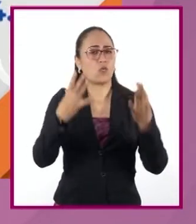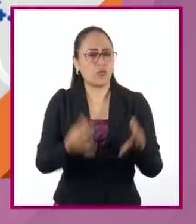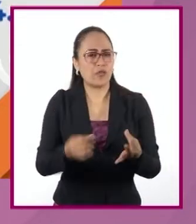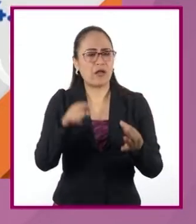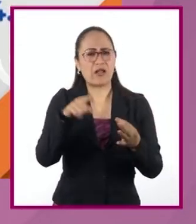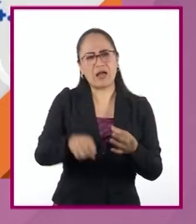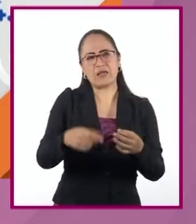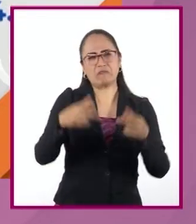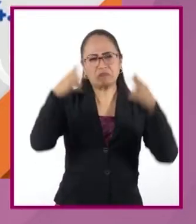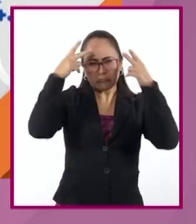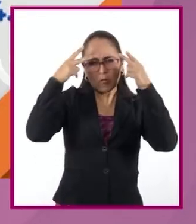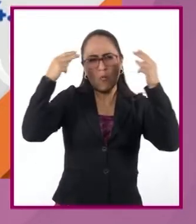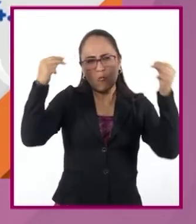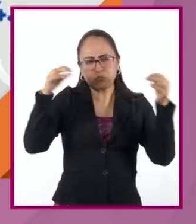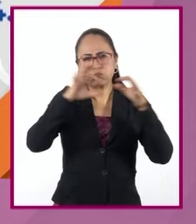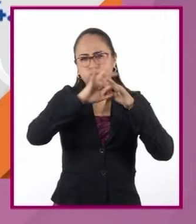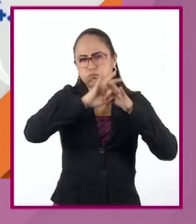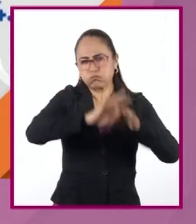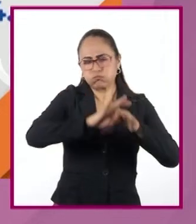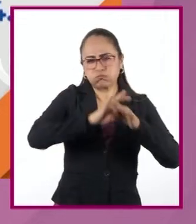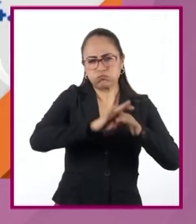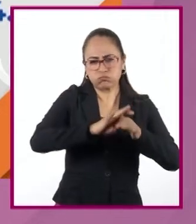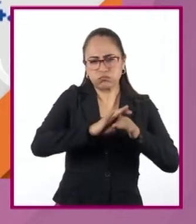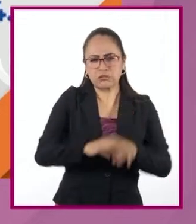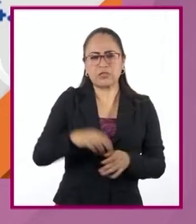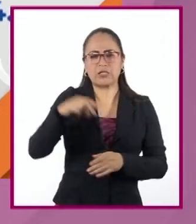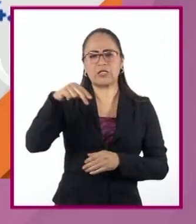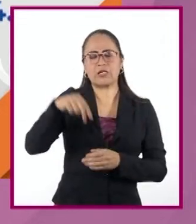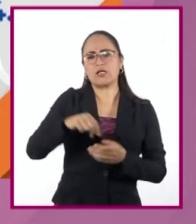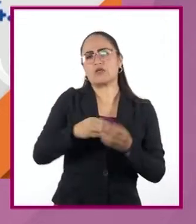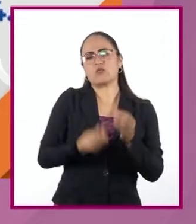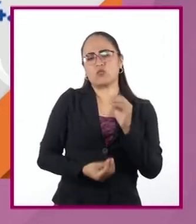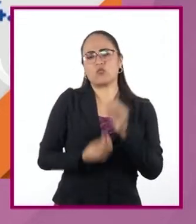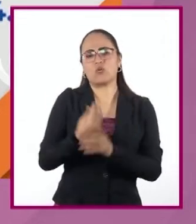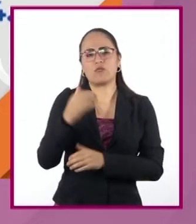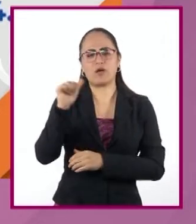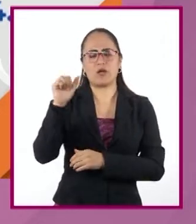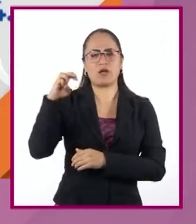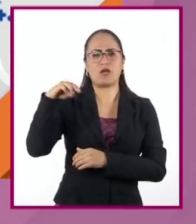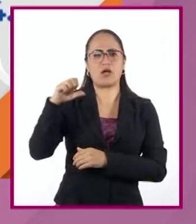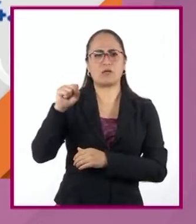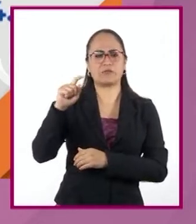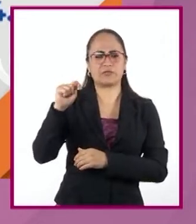colonia holandesa llamada New Amsterdam en